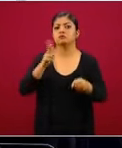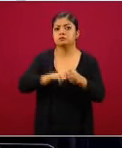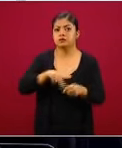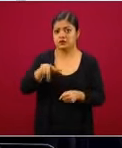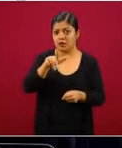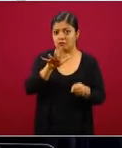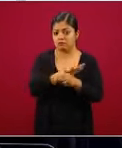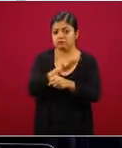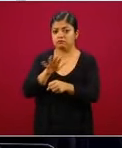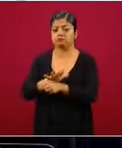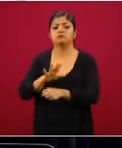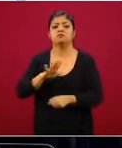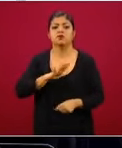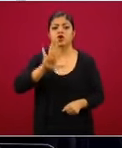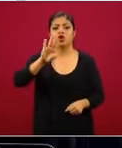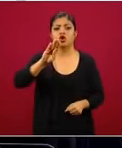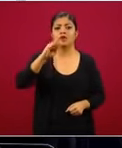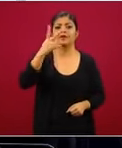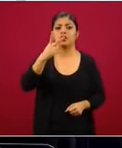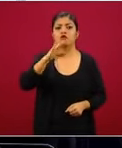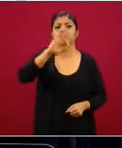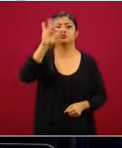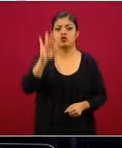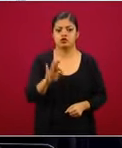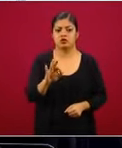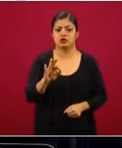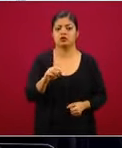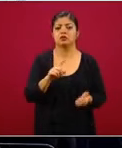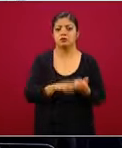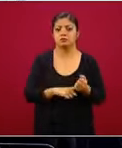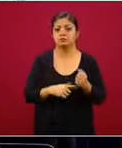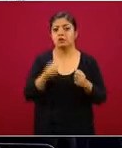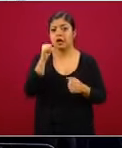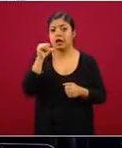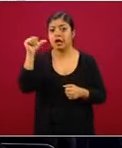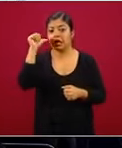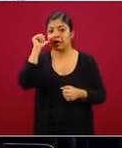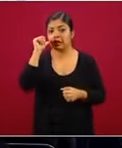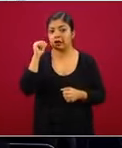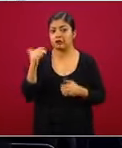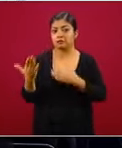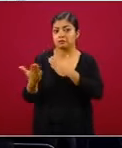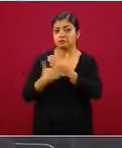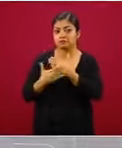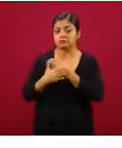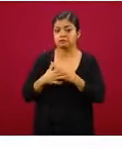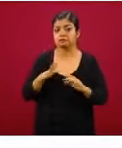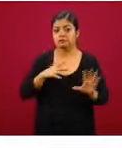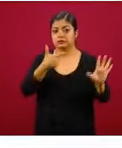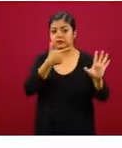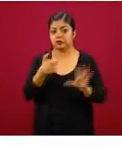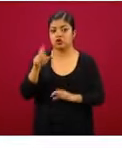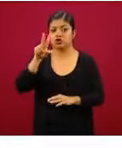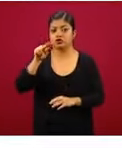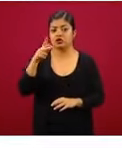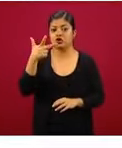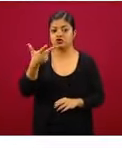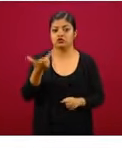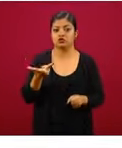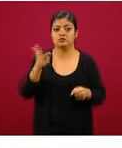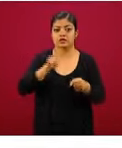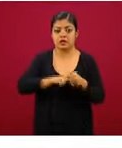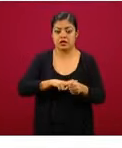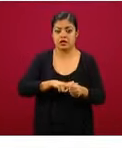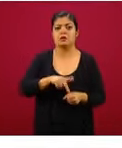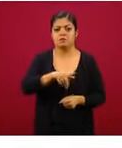hospitalaria. 92% fue la notificación que obtuvimos hasta ayer a la medianoche de los 788 hospitales que